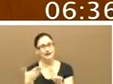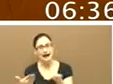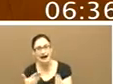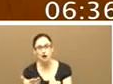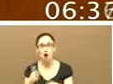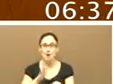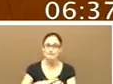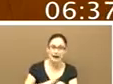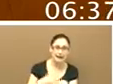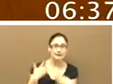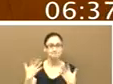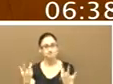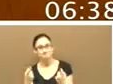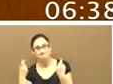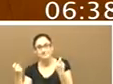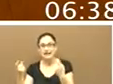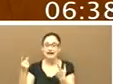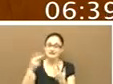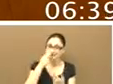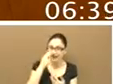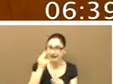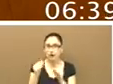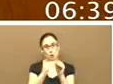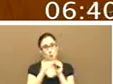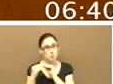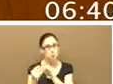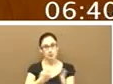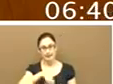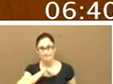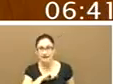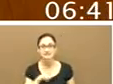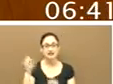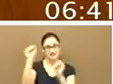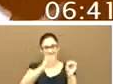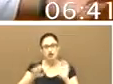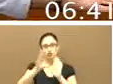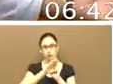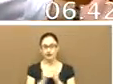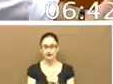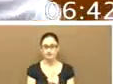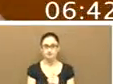buscar los puntos de coincidencia en los intereses comunes de España, desde la firme defensa de los principios constitucionales.